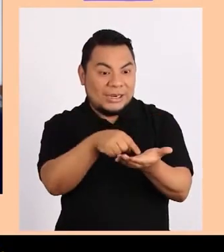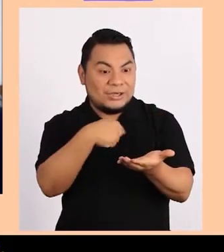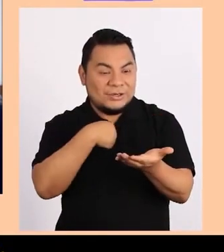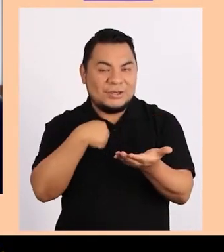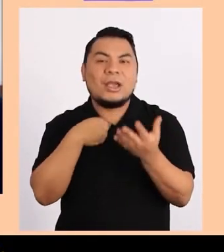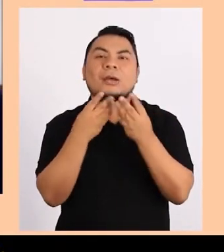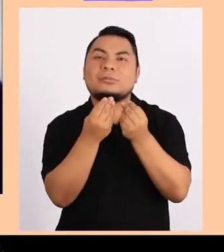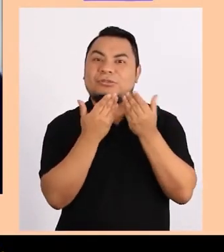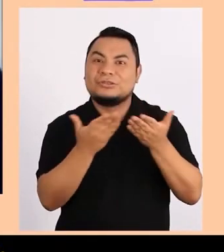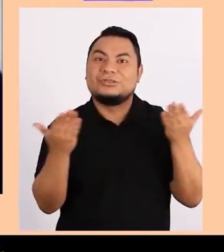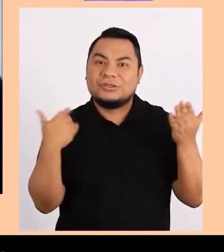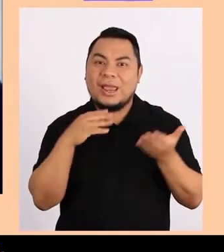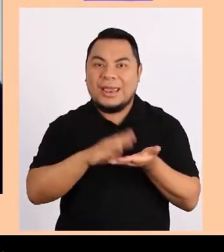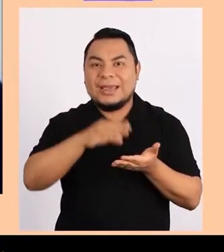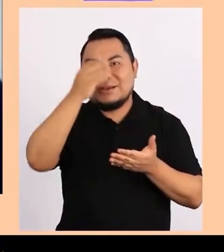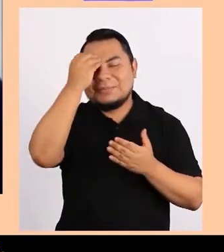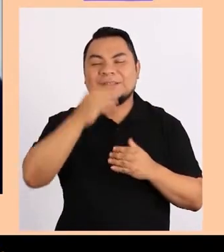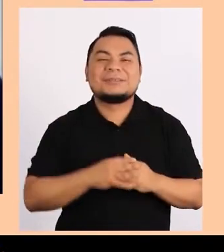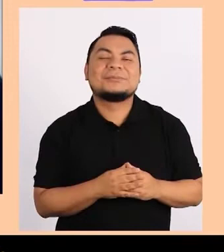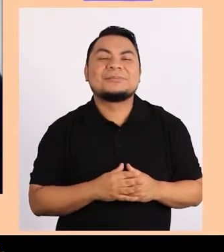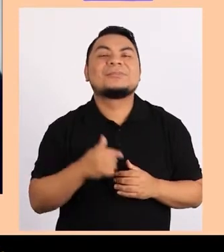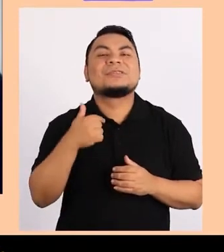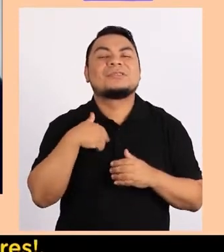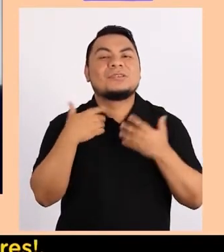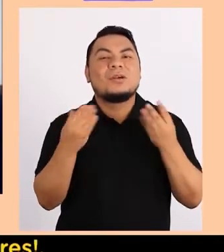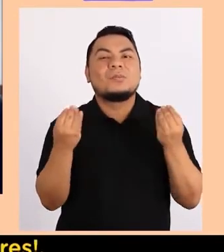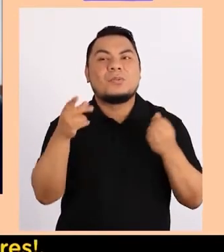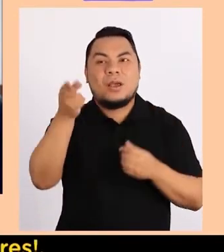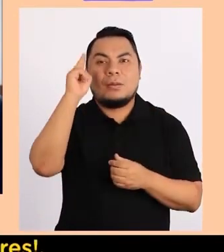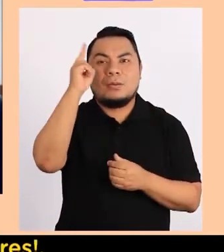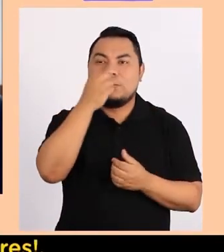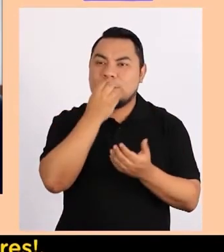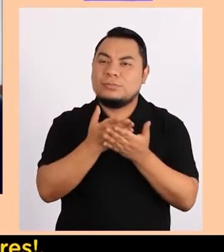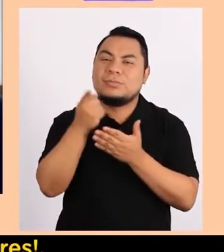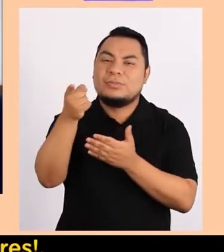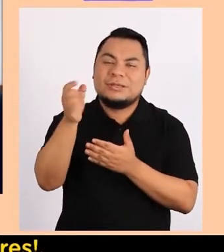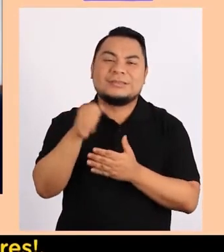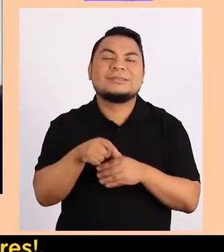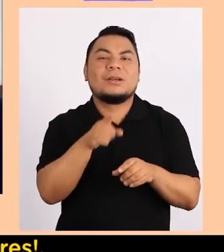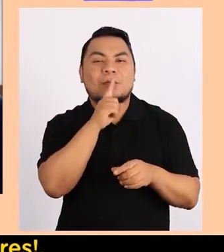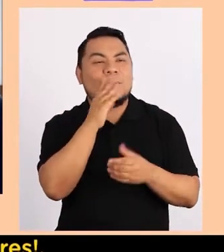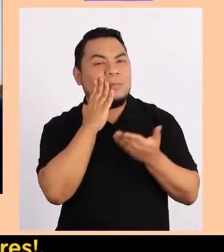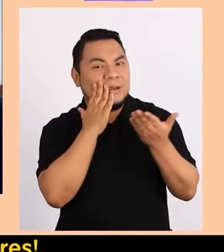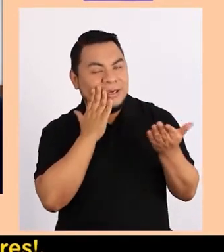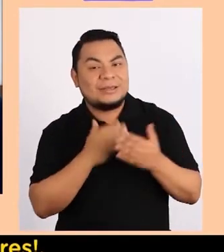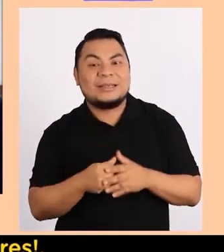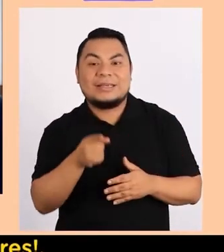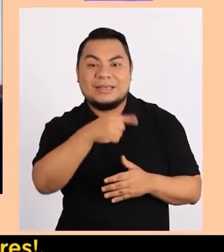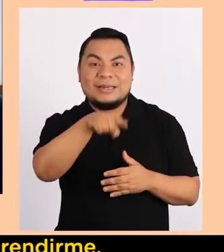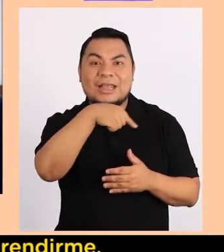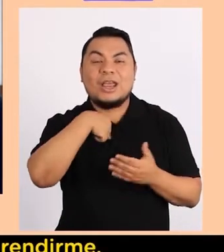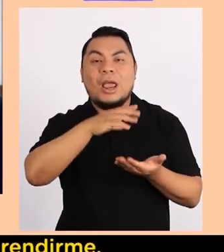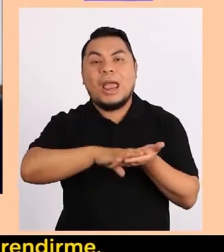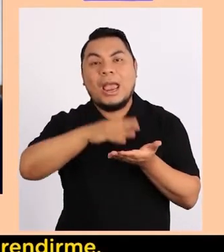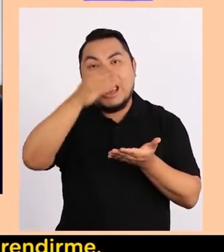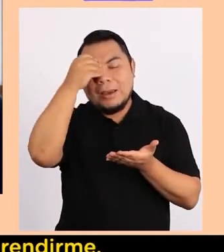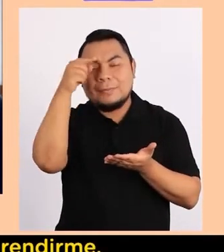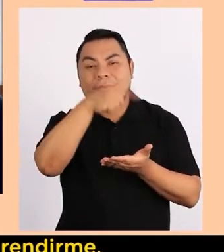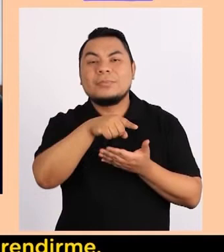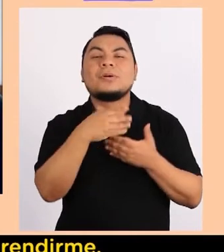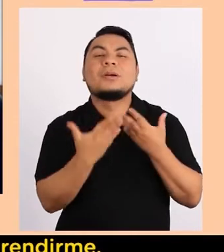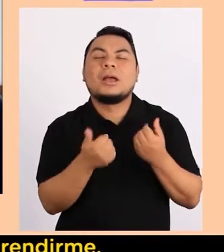una foto y muchas cosas más. ¡Qué grandes maestros son mis padres! De